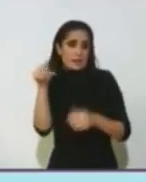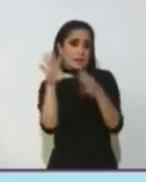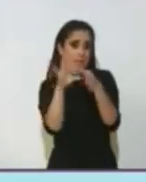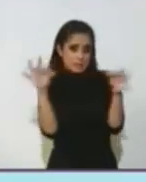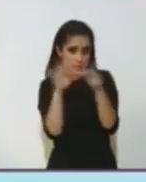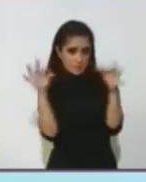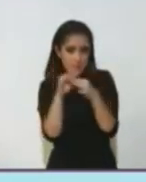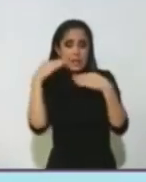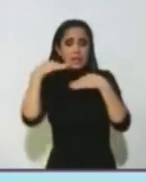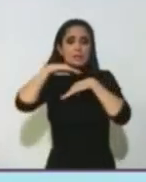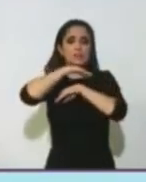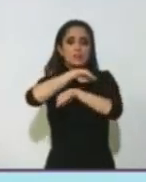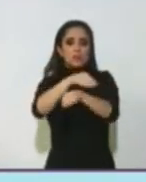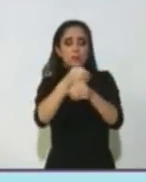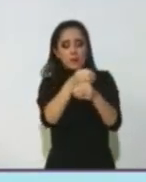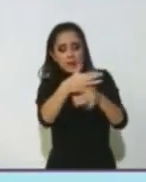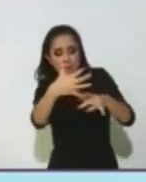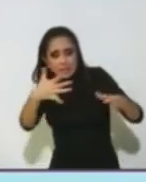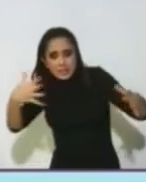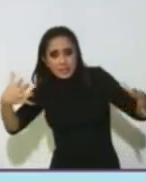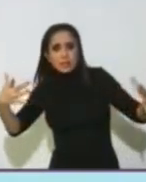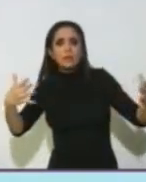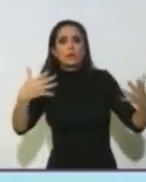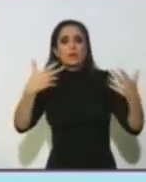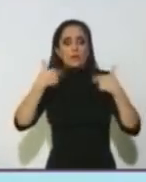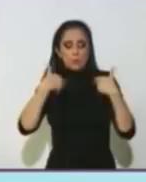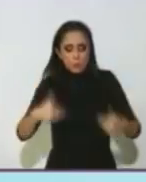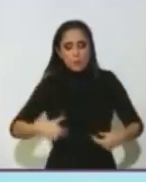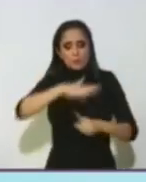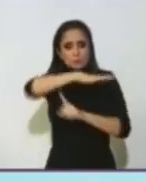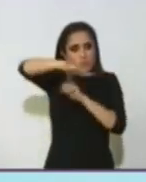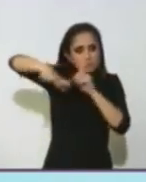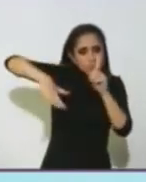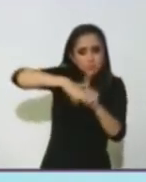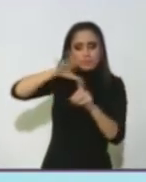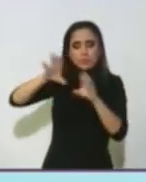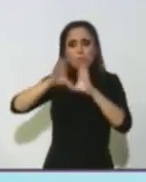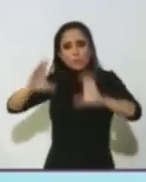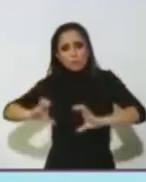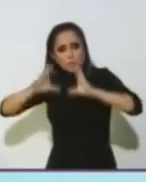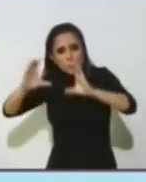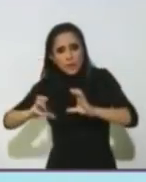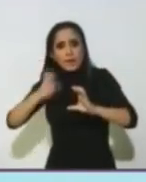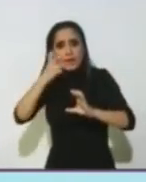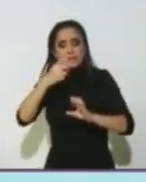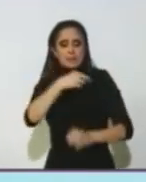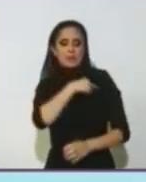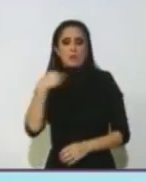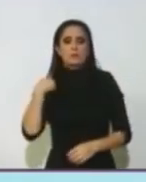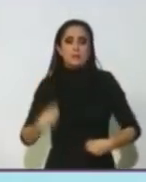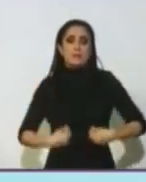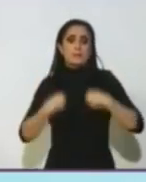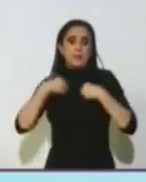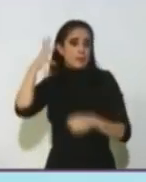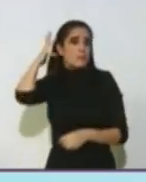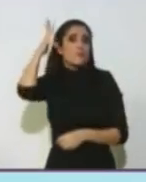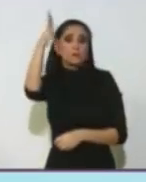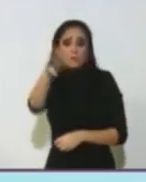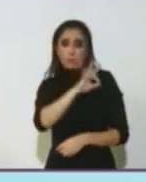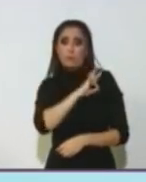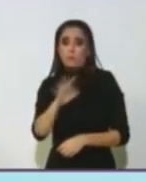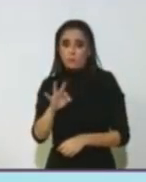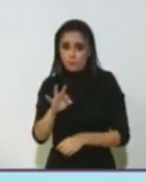desarrollo urbano y medio ambiente tenemos que pensar que todo lo que hacemos lo dejamos de hacer impactan nuestras vidas a futuro por eso estoy